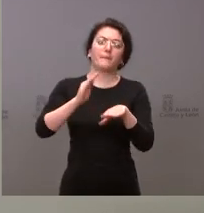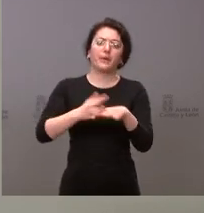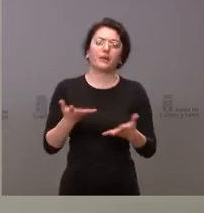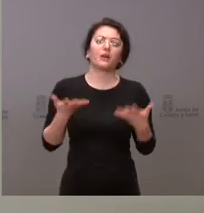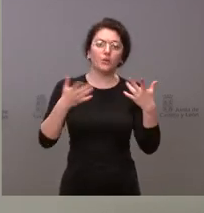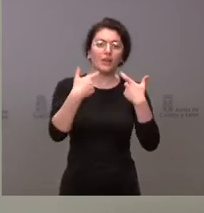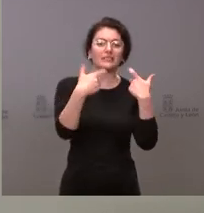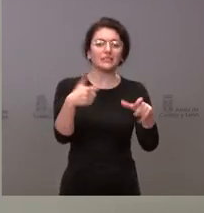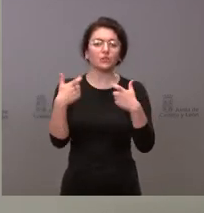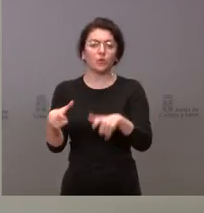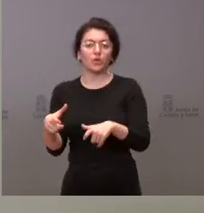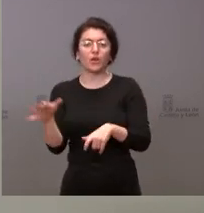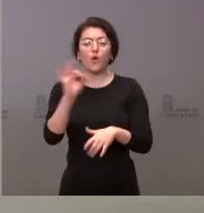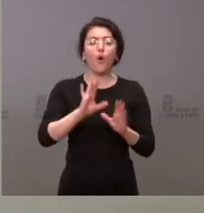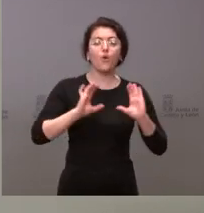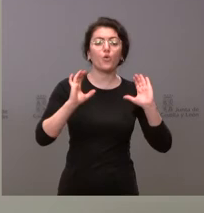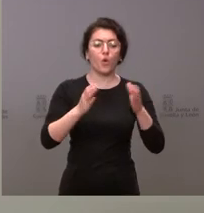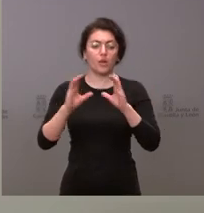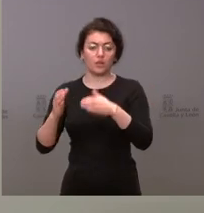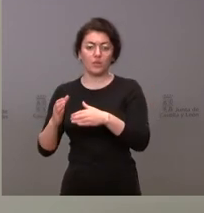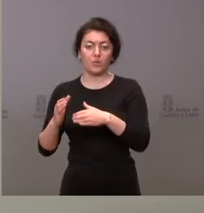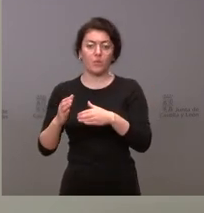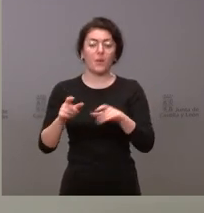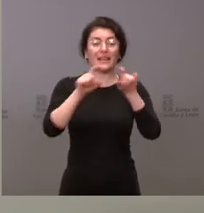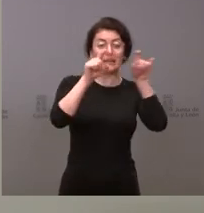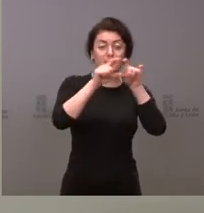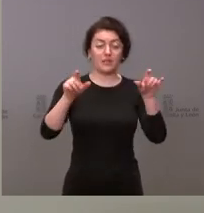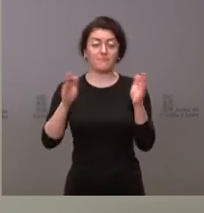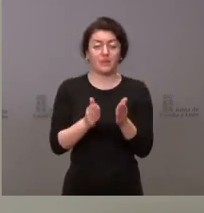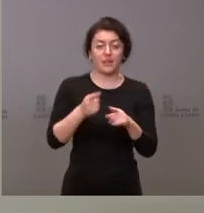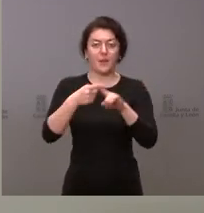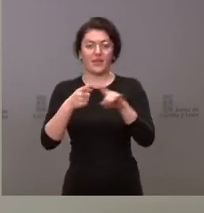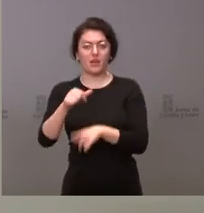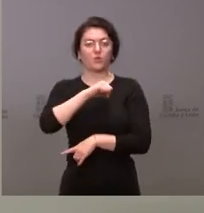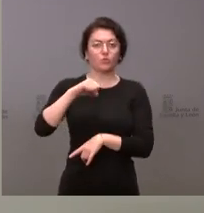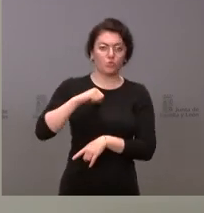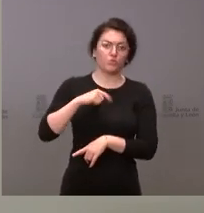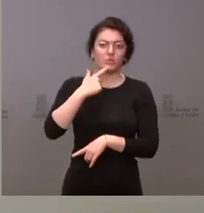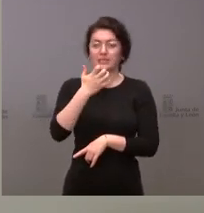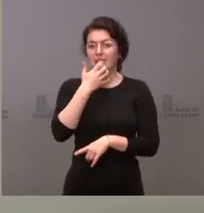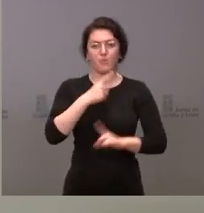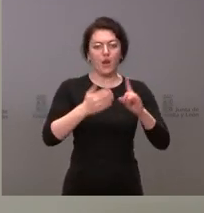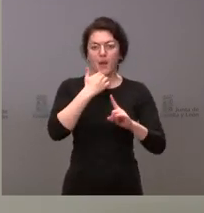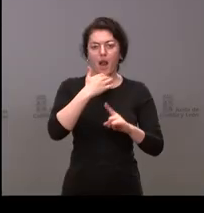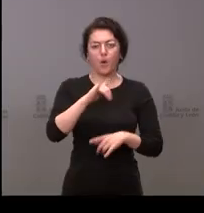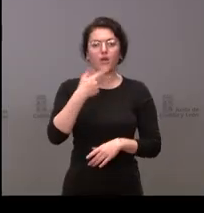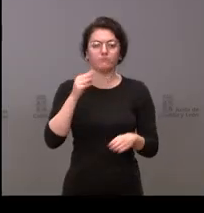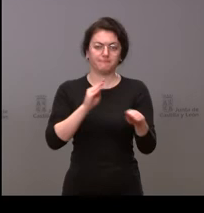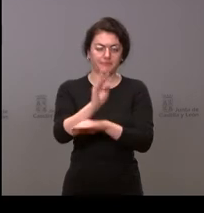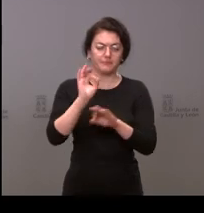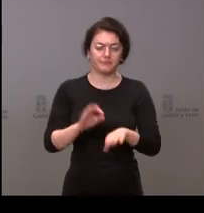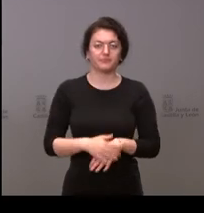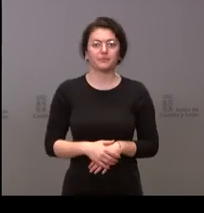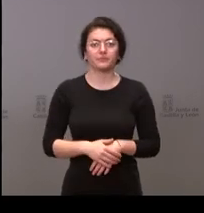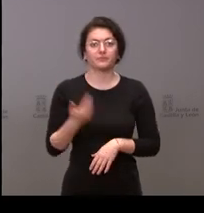ya los colectivos a las pymes a los doctores ya las empresas con más dificultades con más problemas pues es el turno ya